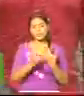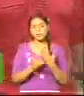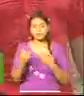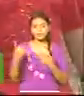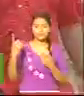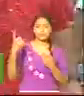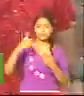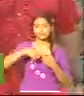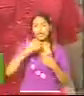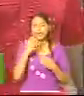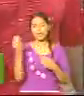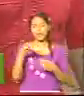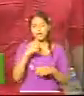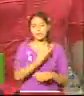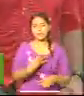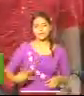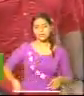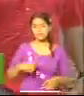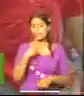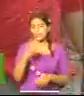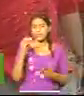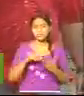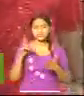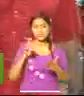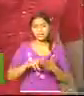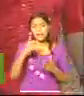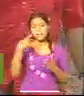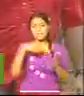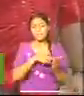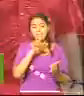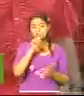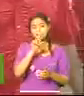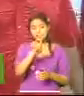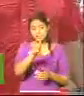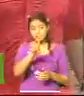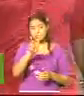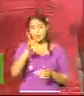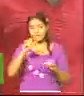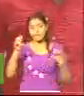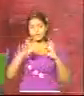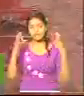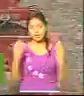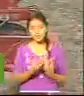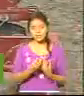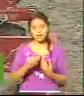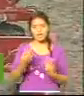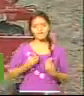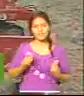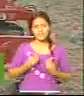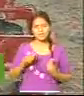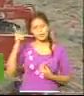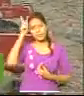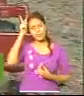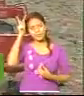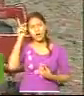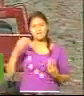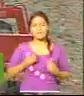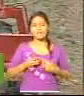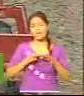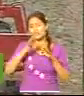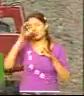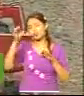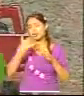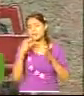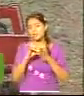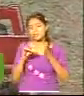incorporó un componente que el presidente le dio mucho énfasis. 1.120 familias guayú que vivían en los poblados